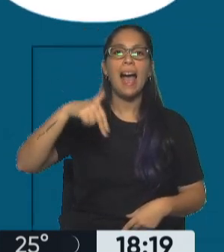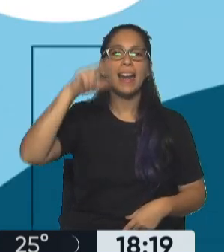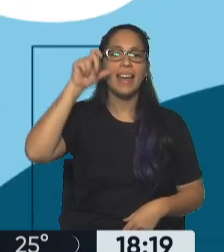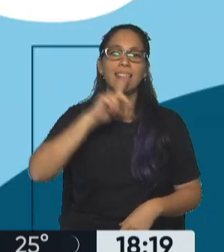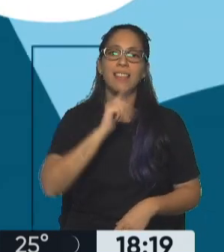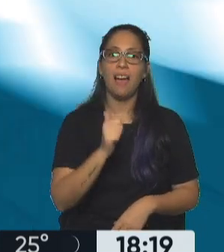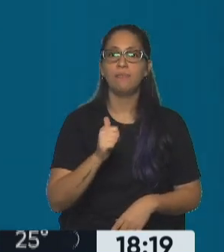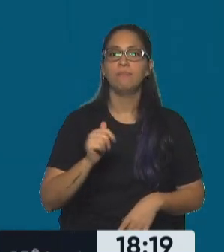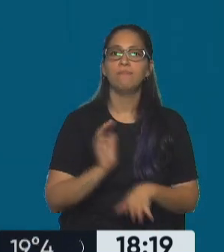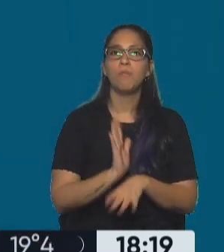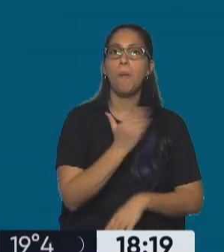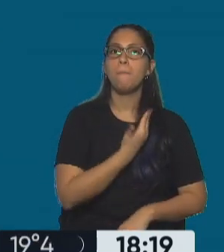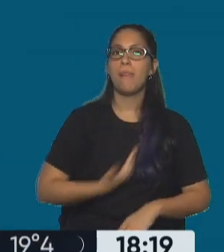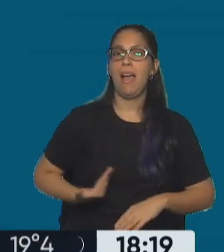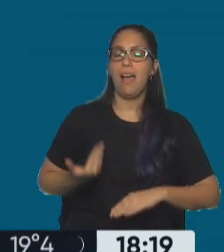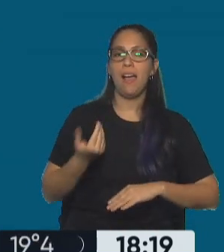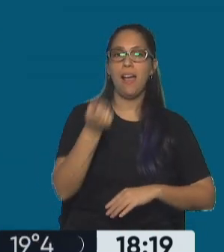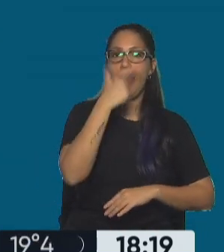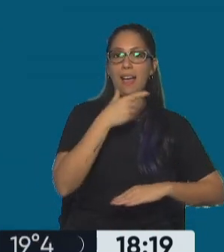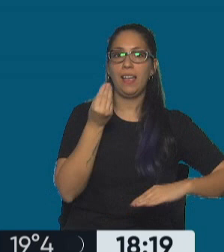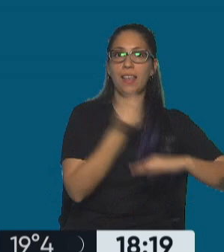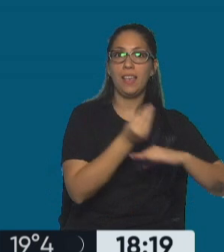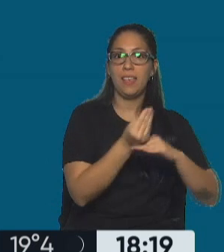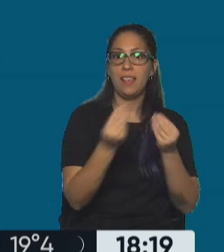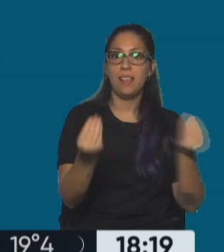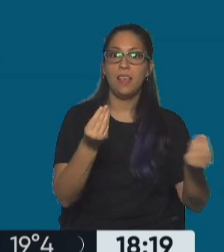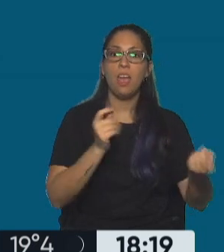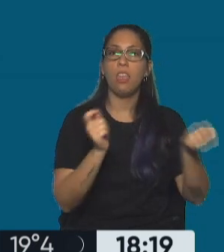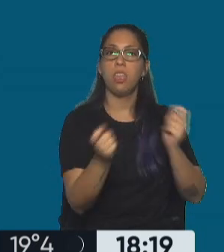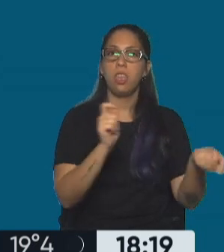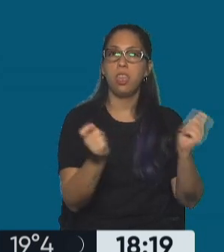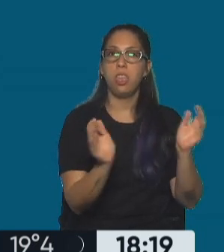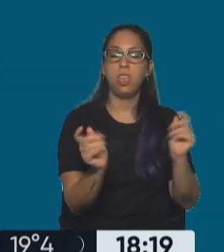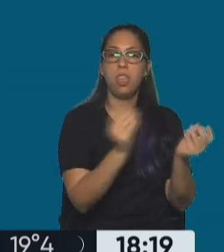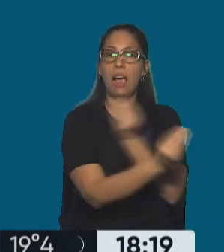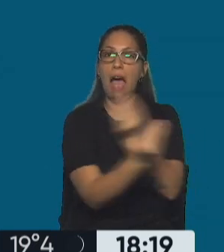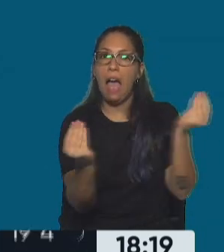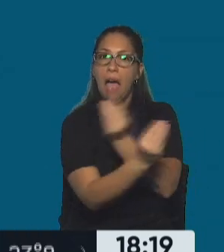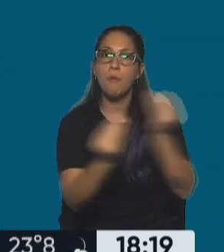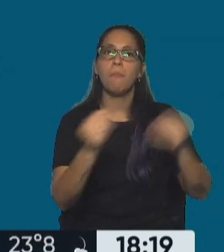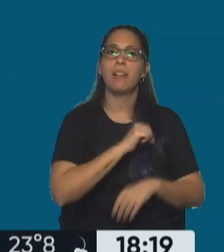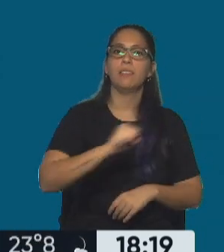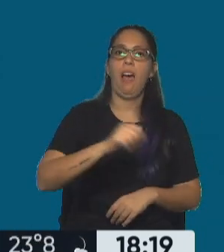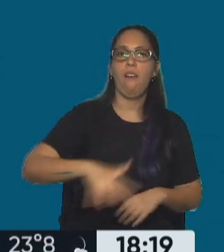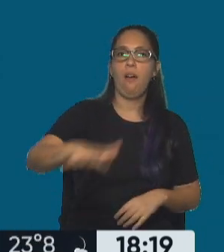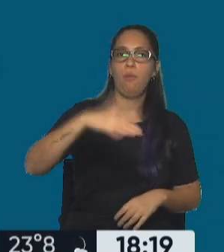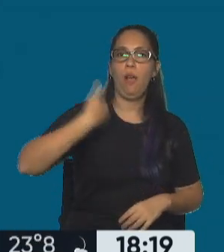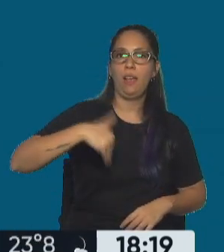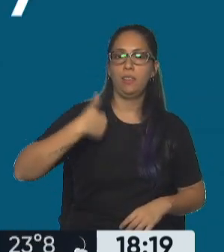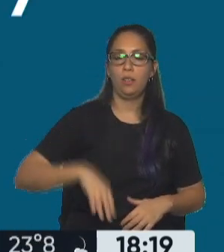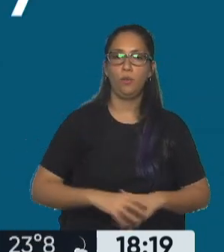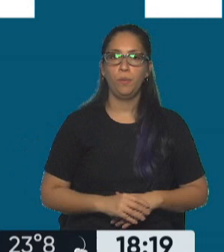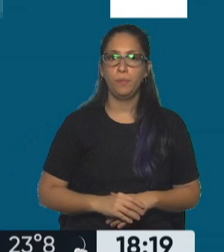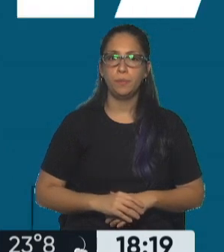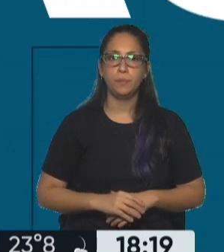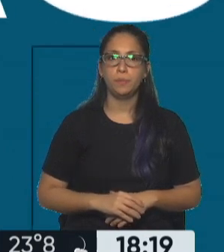los funcionarios de Macri intercambiaron roles y funciones para cometer esta estafa a todo el pueblo argentino. Ratifico,